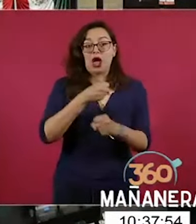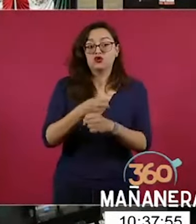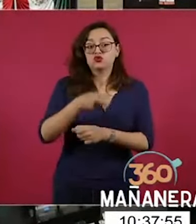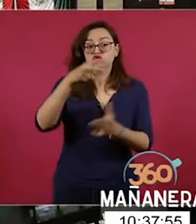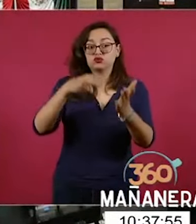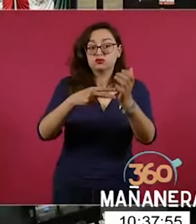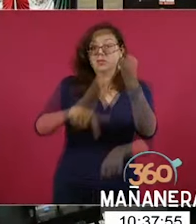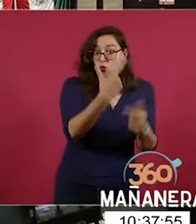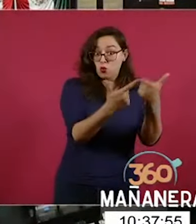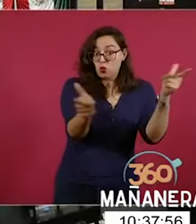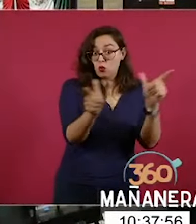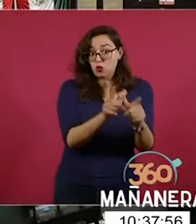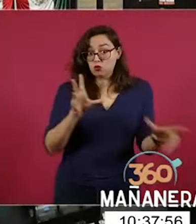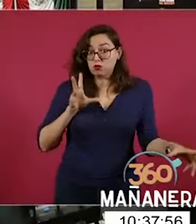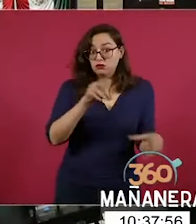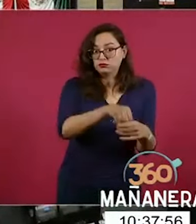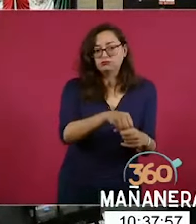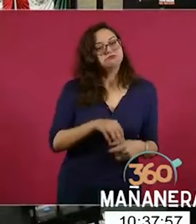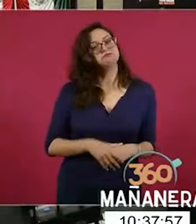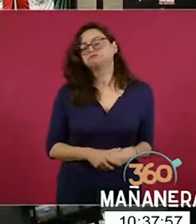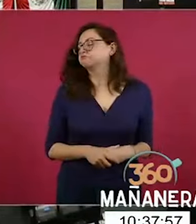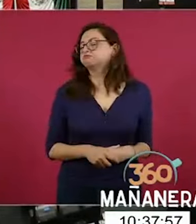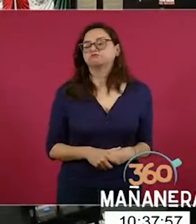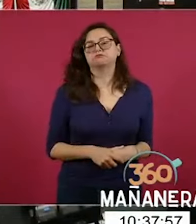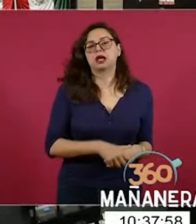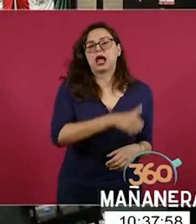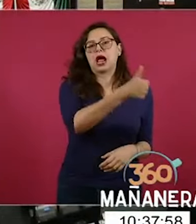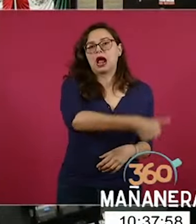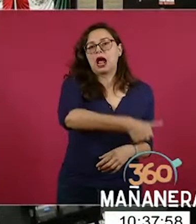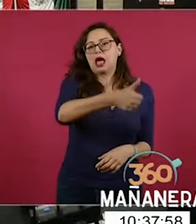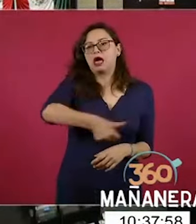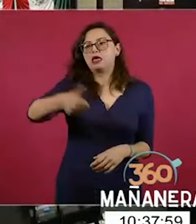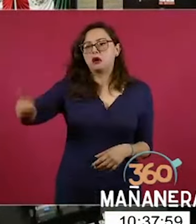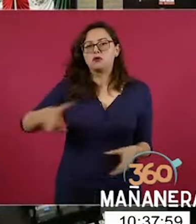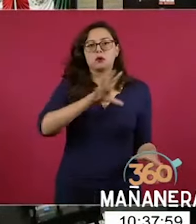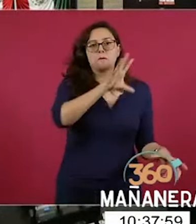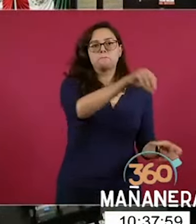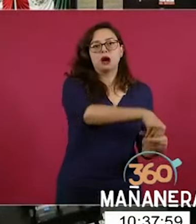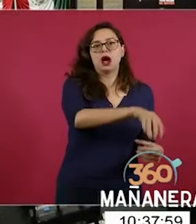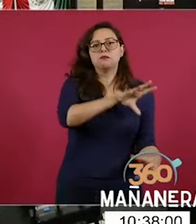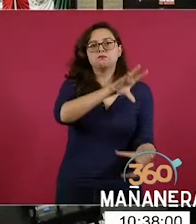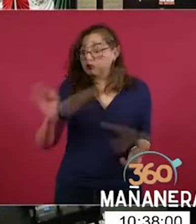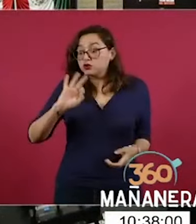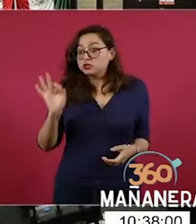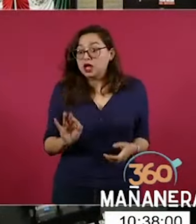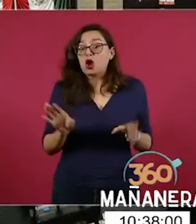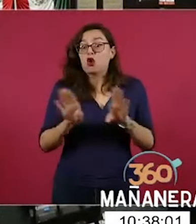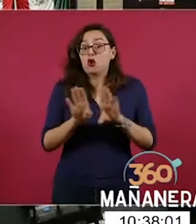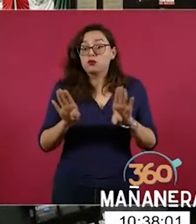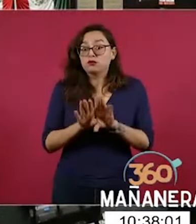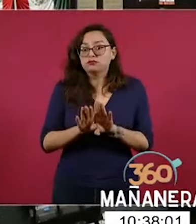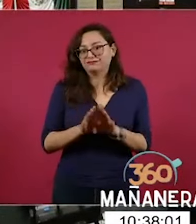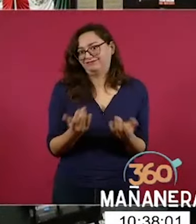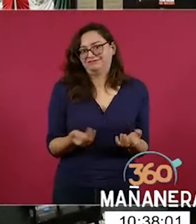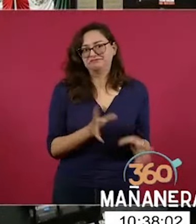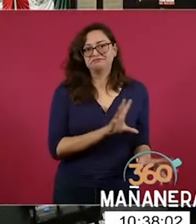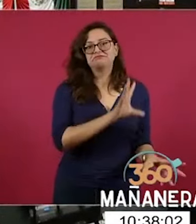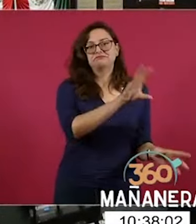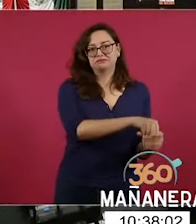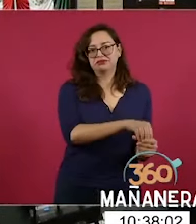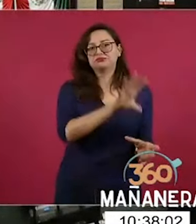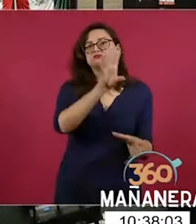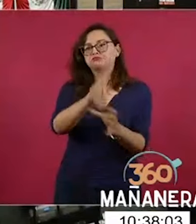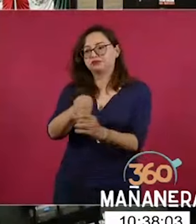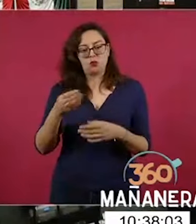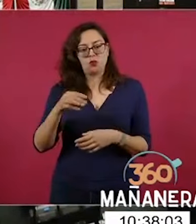hubo coalición por partido. En 2015 hubo coalición por partido. En